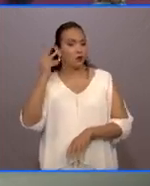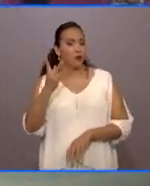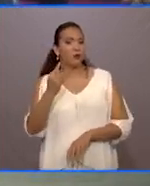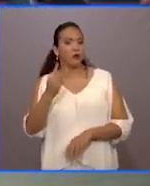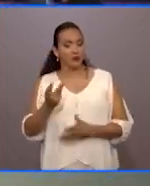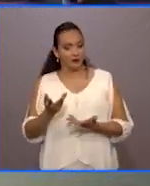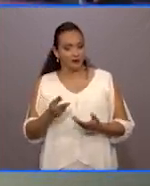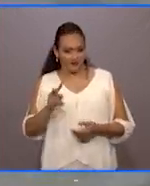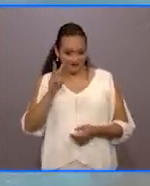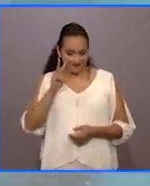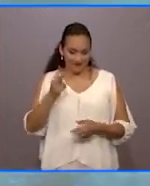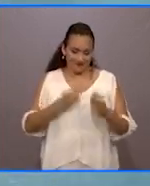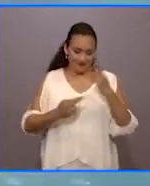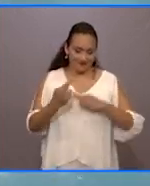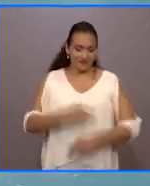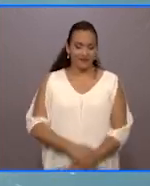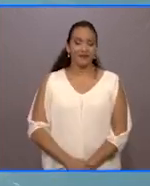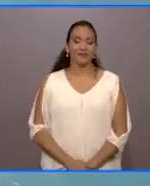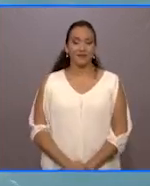judicial.